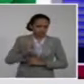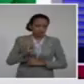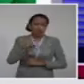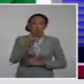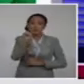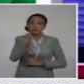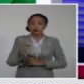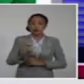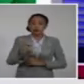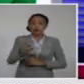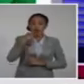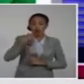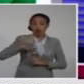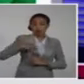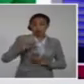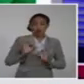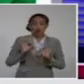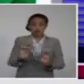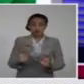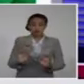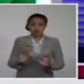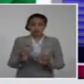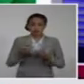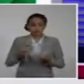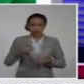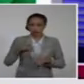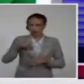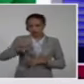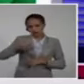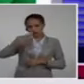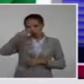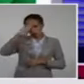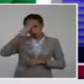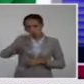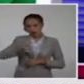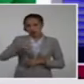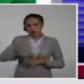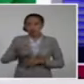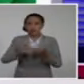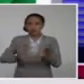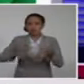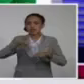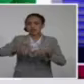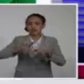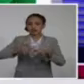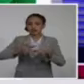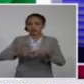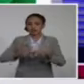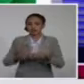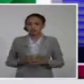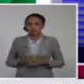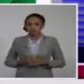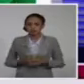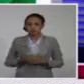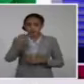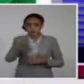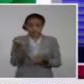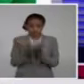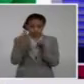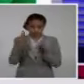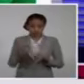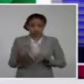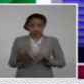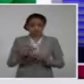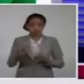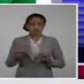que es una transmisión autóctona de aquí, de la provincia de La Habana. Confirmados, como ya había dicho,